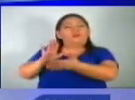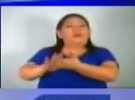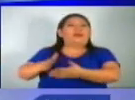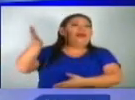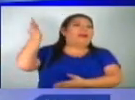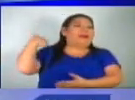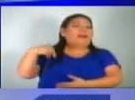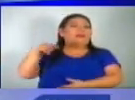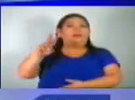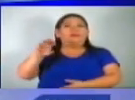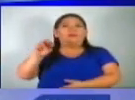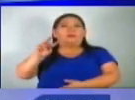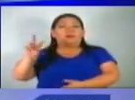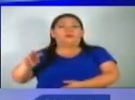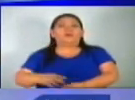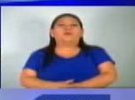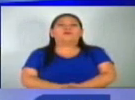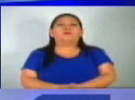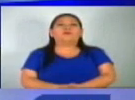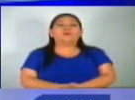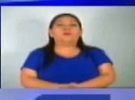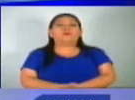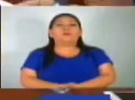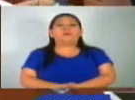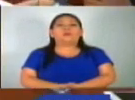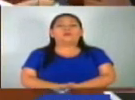el 2022.